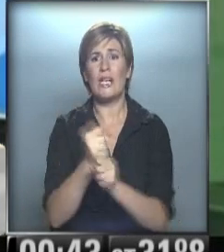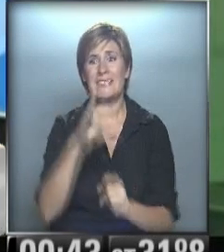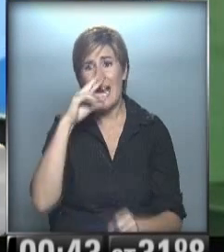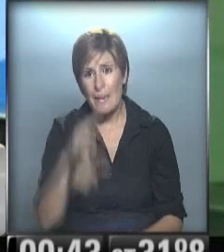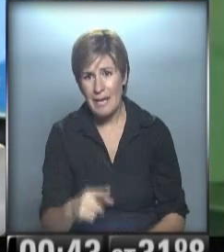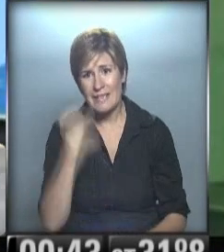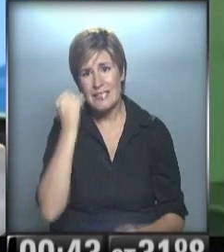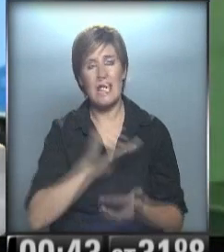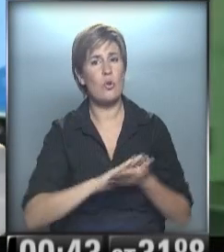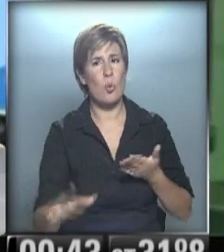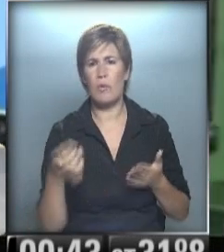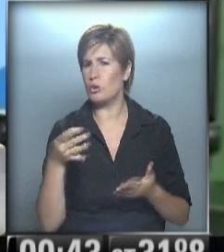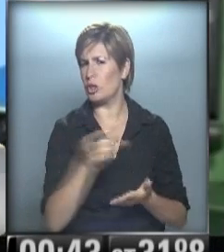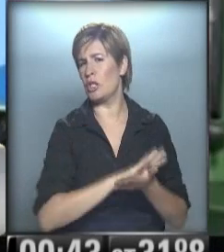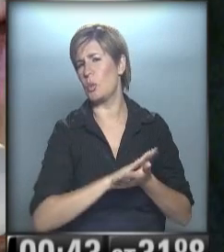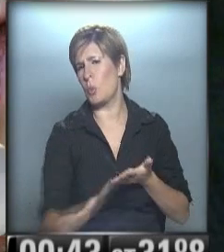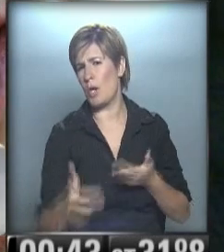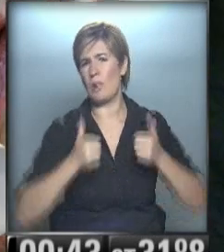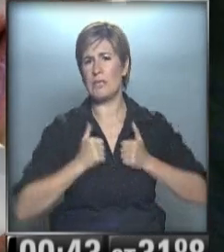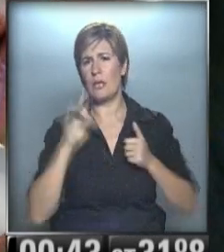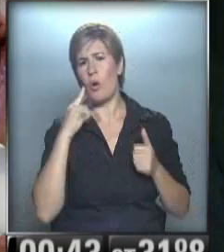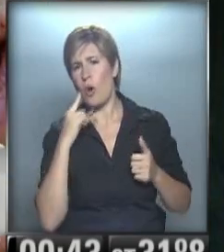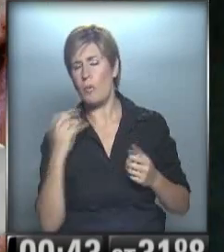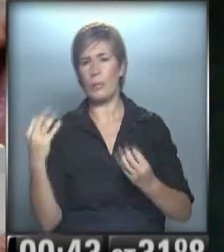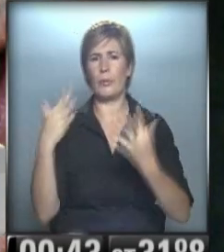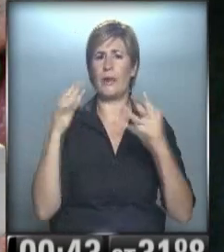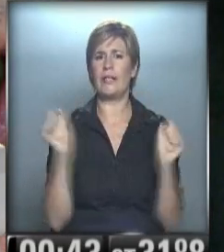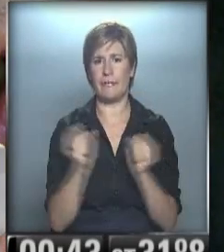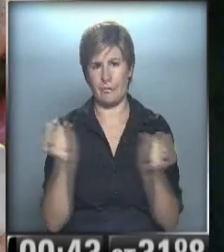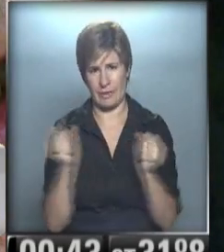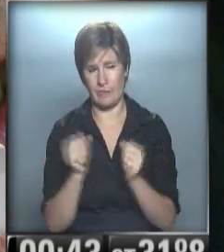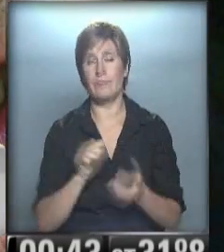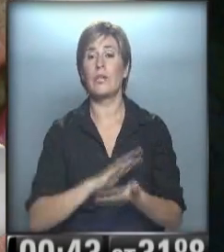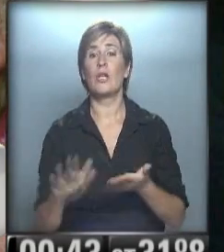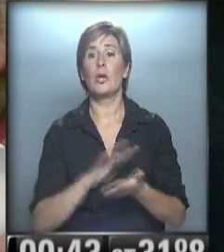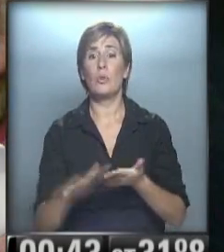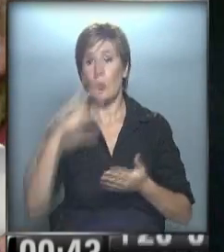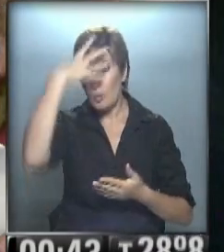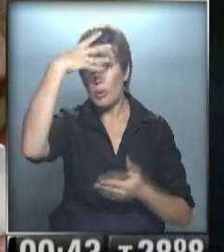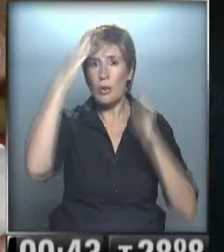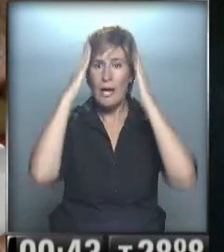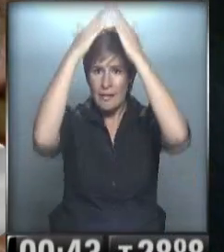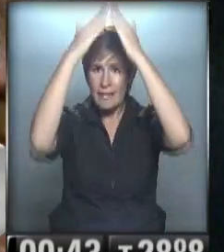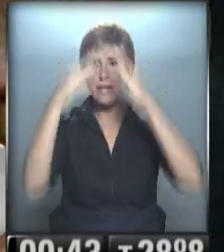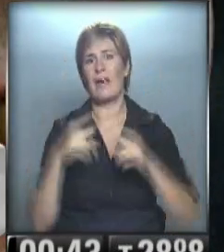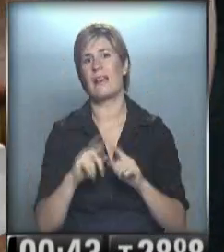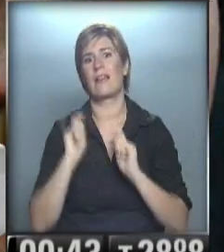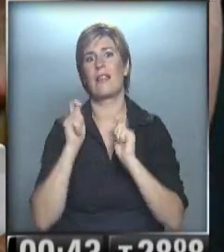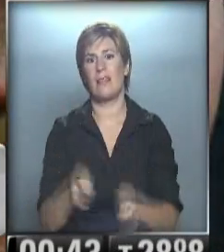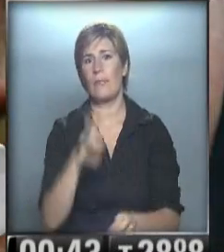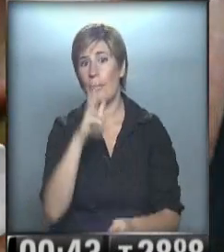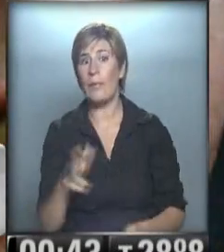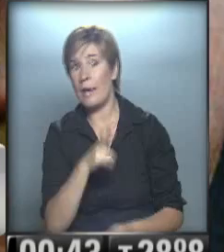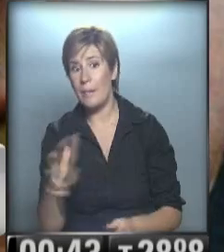asientos reclinables y aire acondicionado. El nuevo cardenal designado por el Papa, Fernando Sebastián, dijo que la